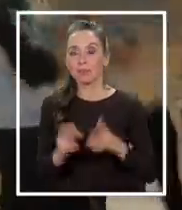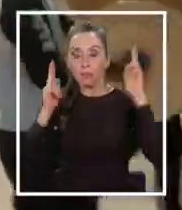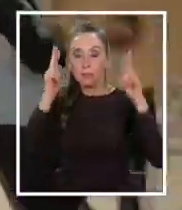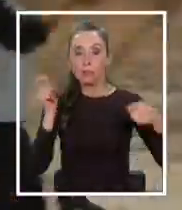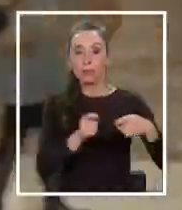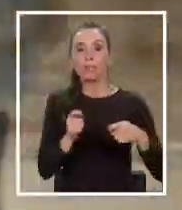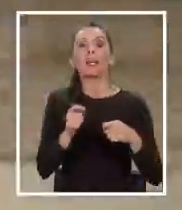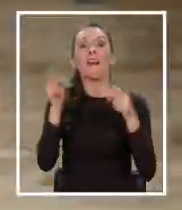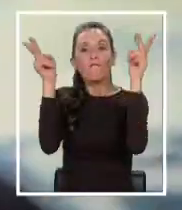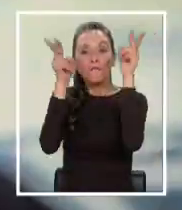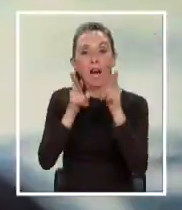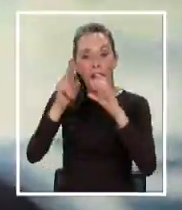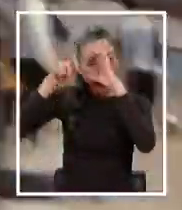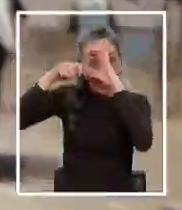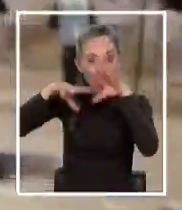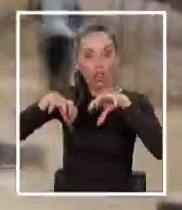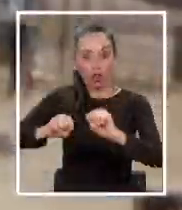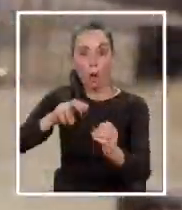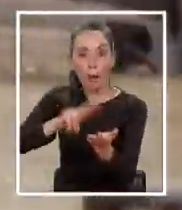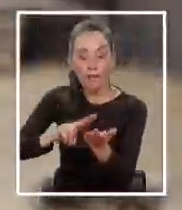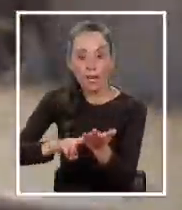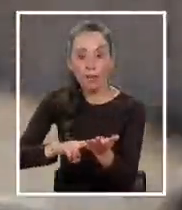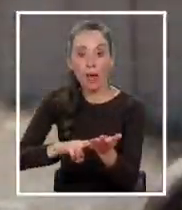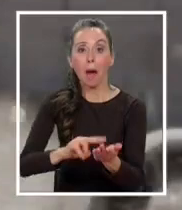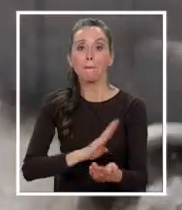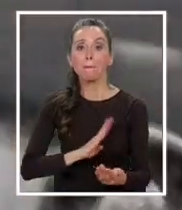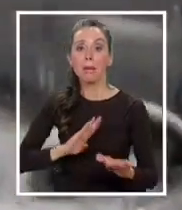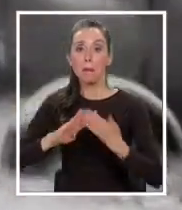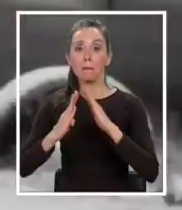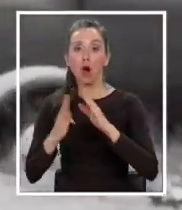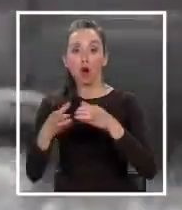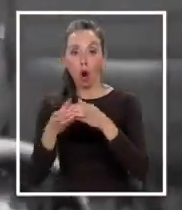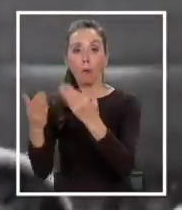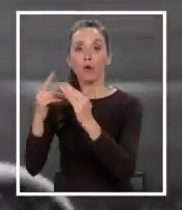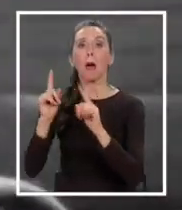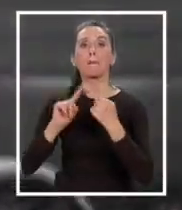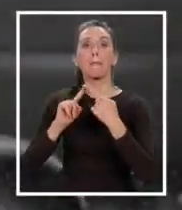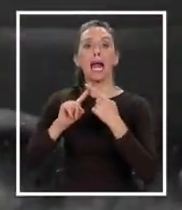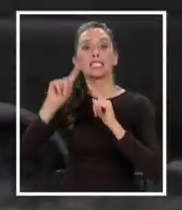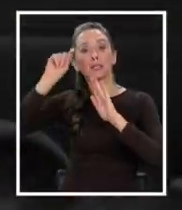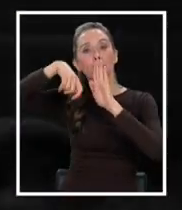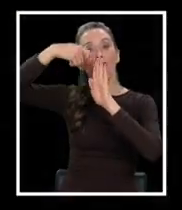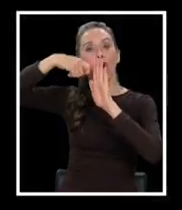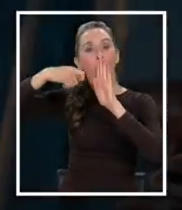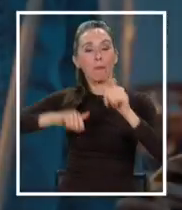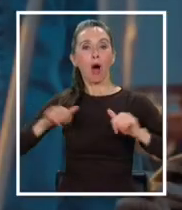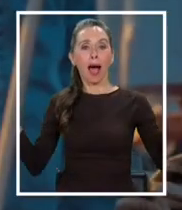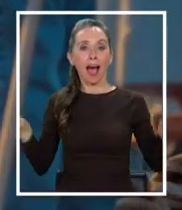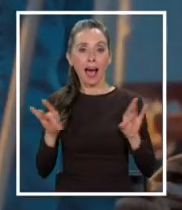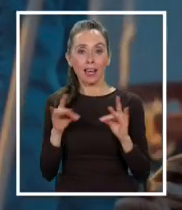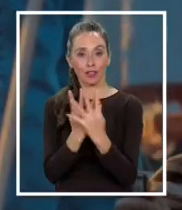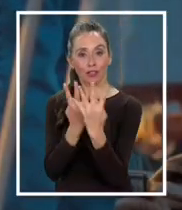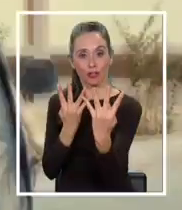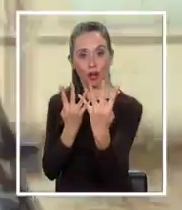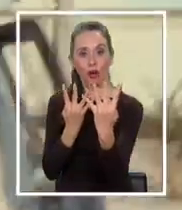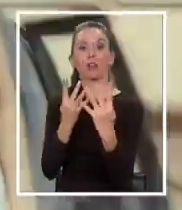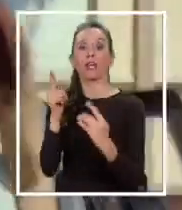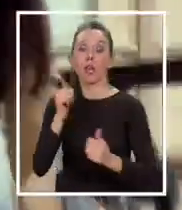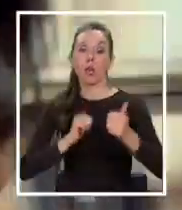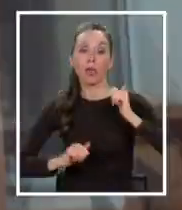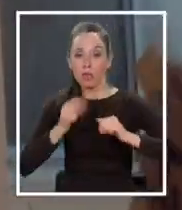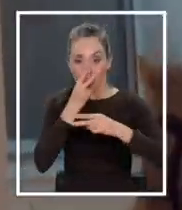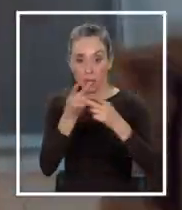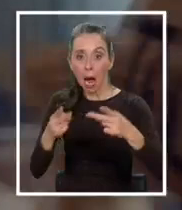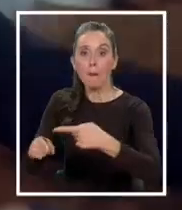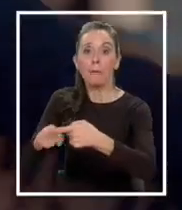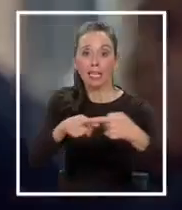Se grabó en Vallenar en una toma real donde miembros de la comunidad también participaron en el films. Más que un thriller, es un drama